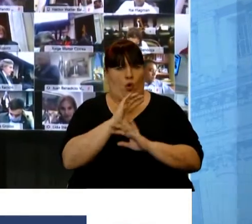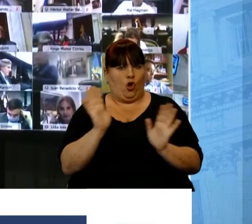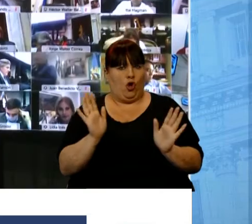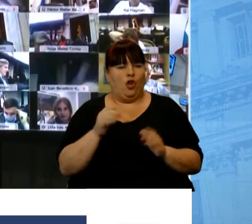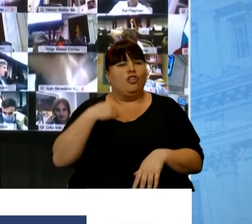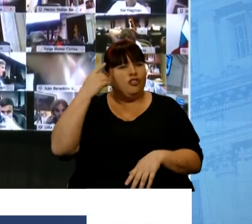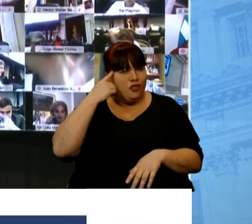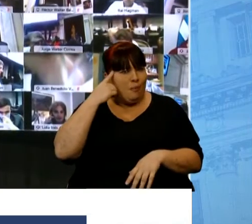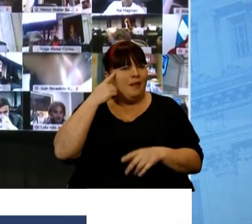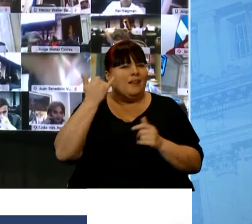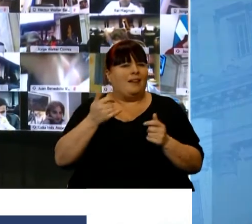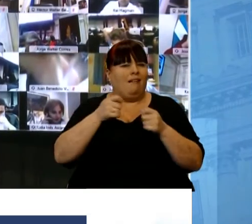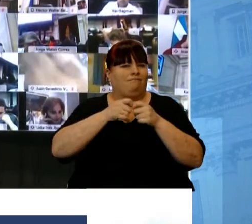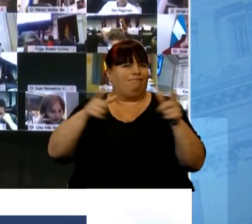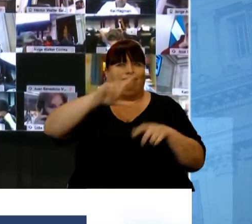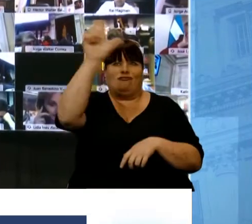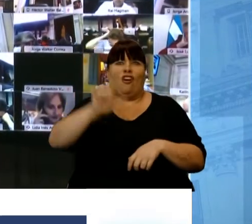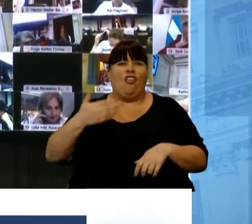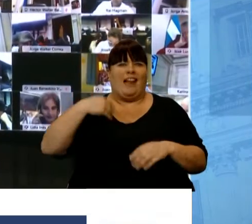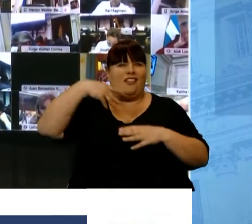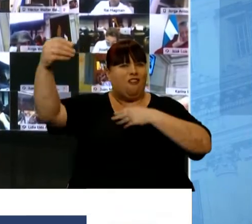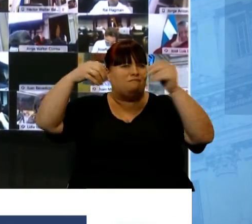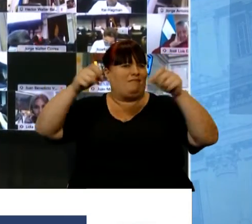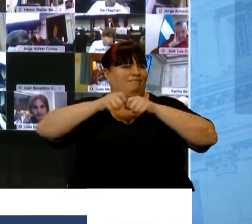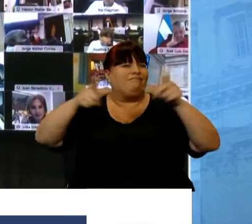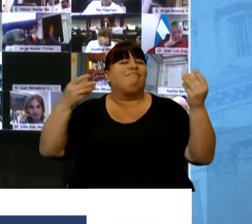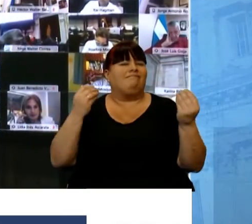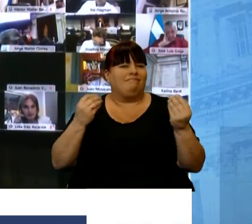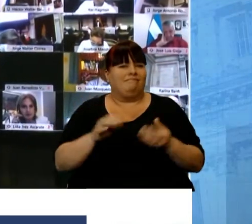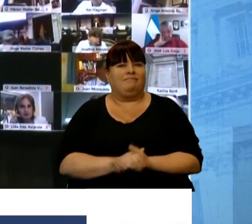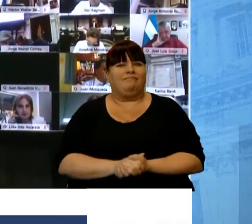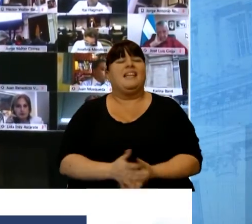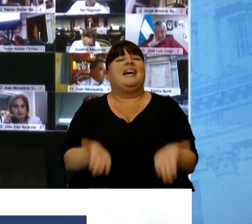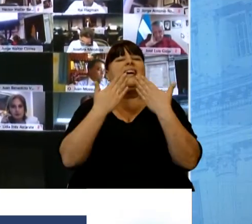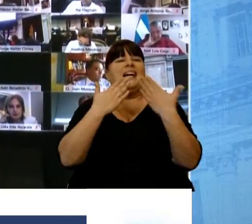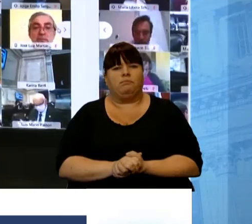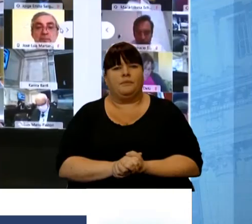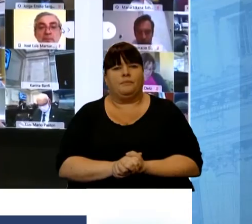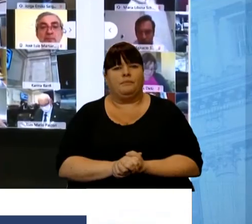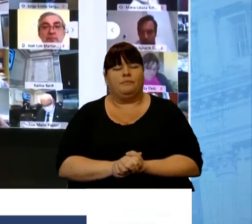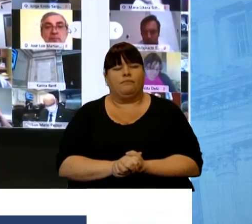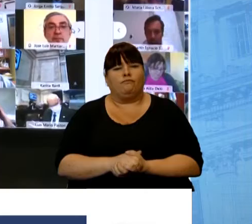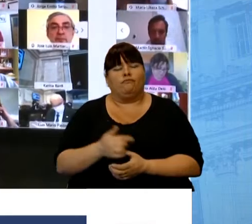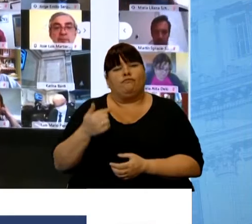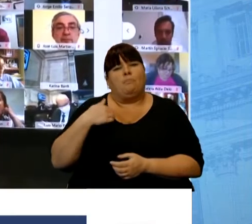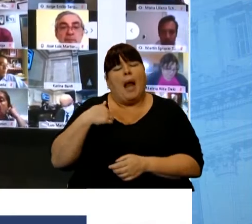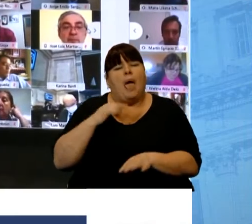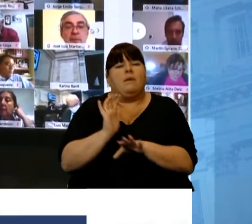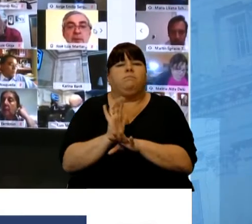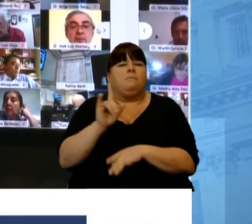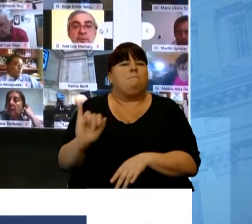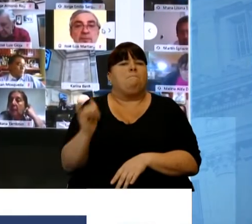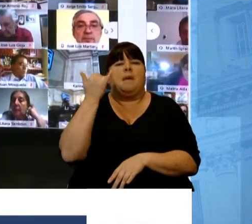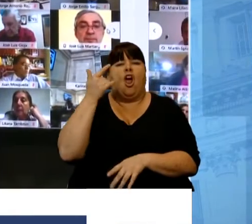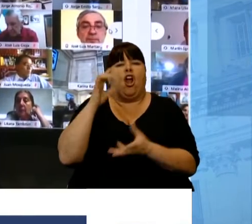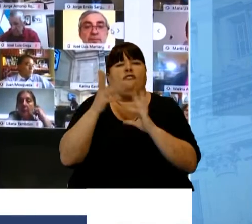cosa que creo que se replicó y a lo largo y a lo ancho de la Argentina, es decirte, gracias, Néstor. Las que yo he considerado una de sus